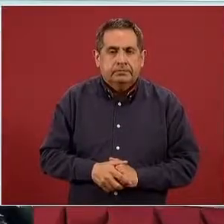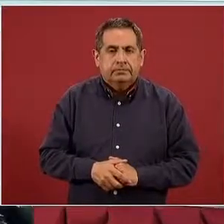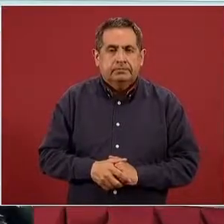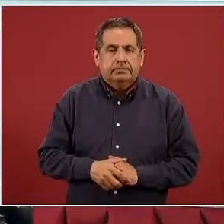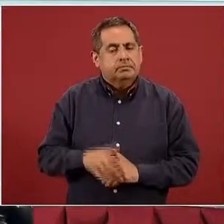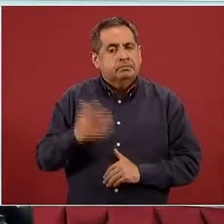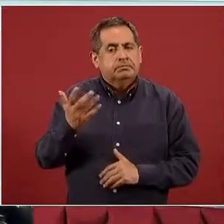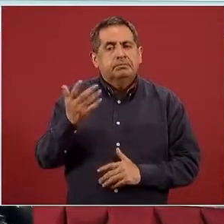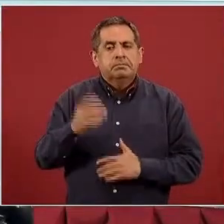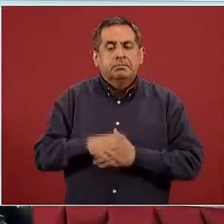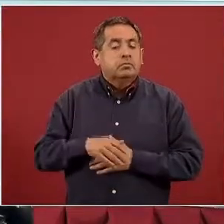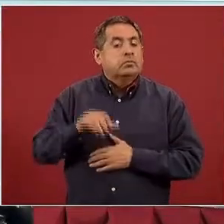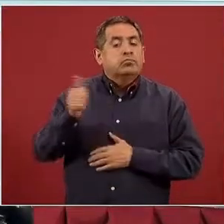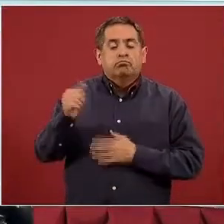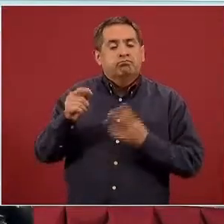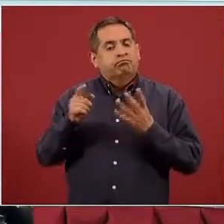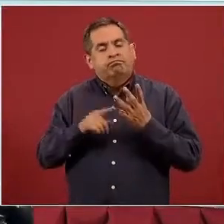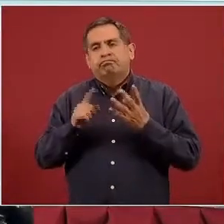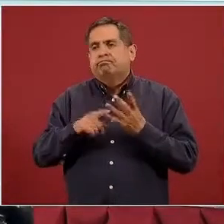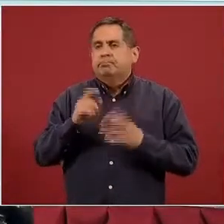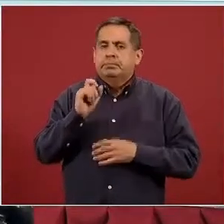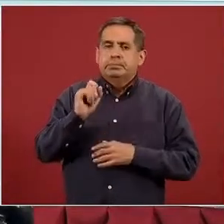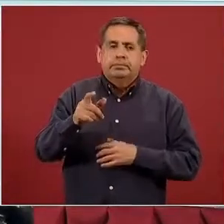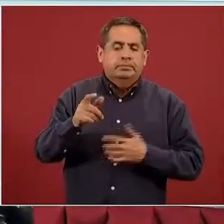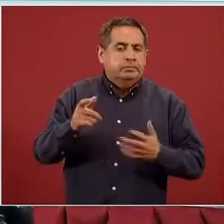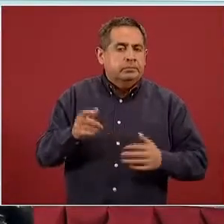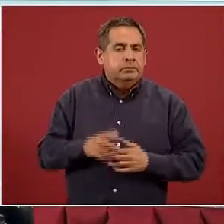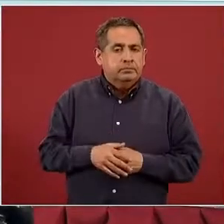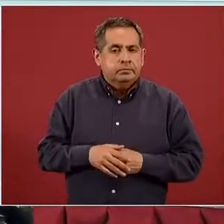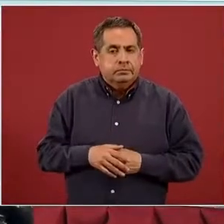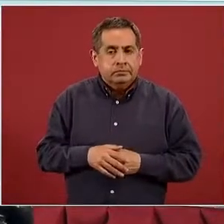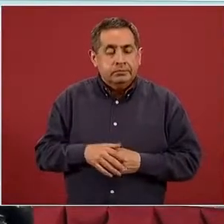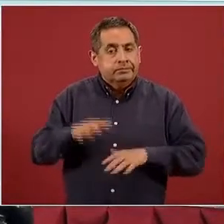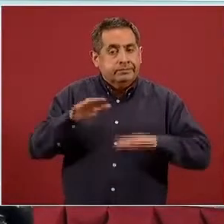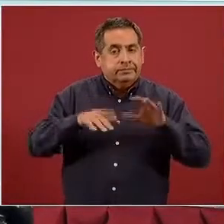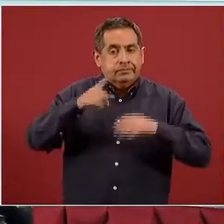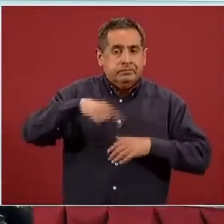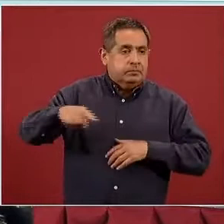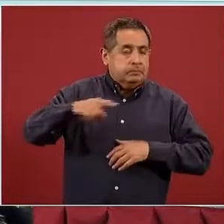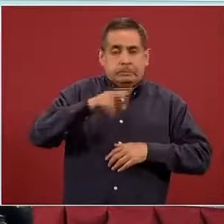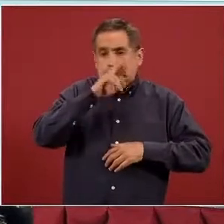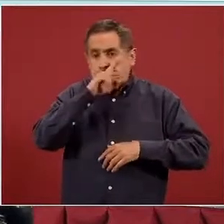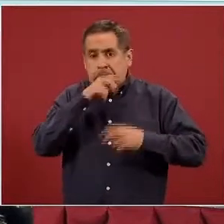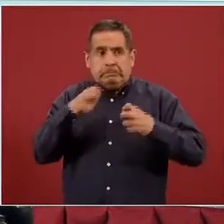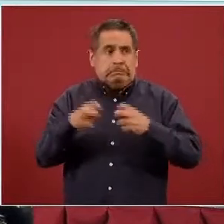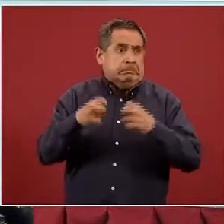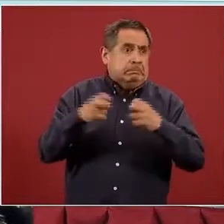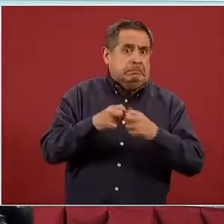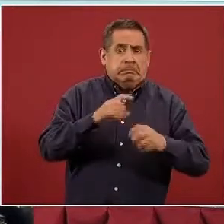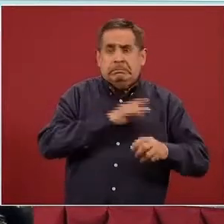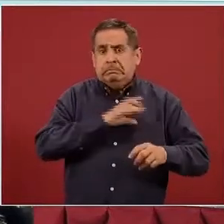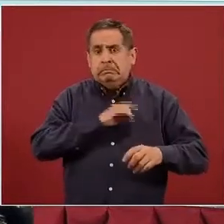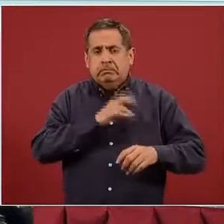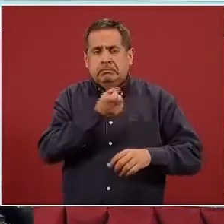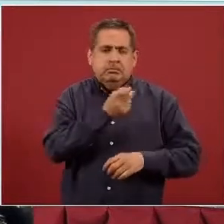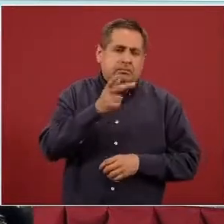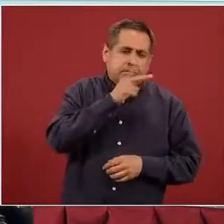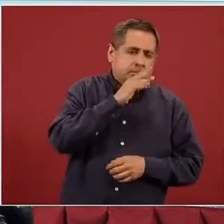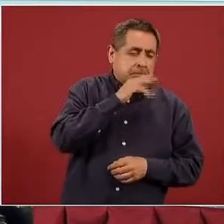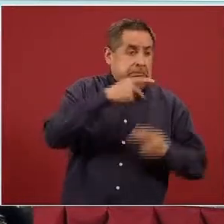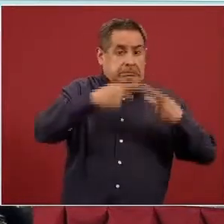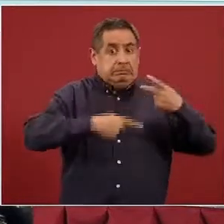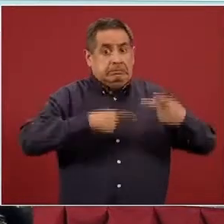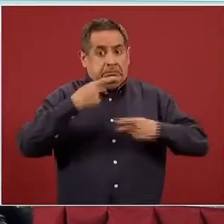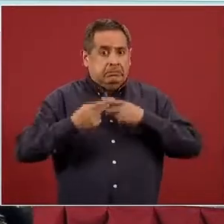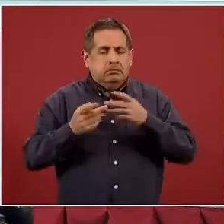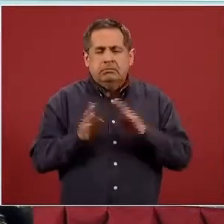Y pues bueno, otra de las cosas que también pues les está causando mucho estrés, mucho miedo a muchos papás, ¿no? Y nos han preguntado